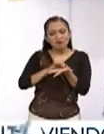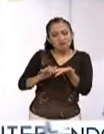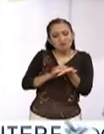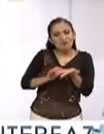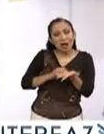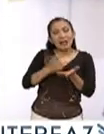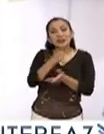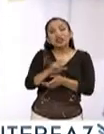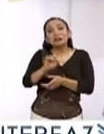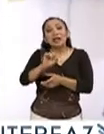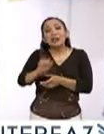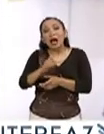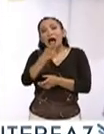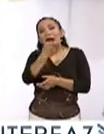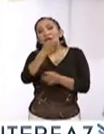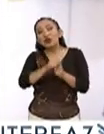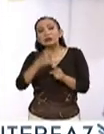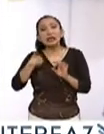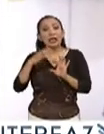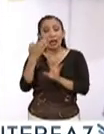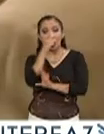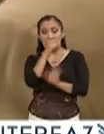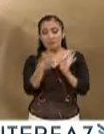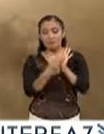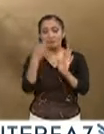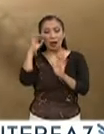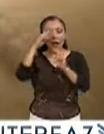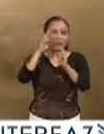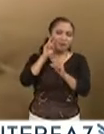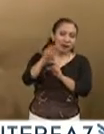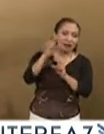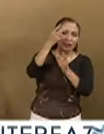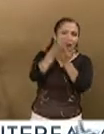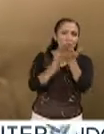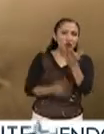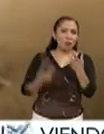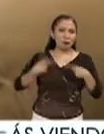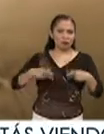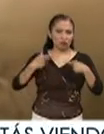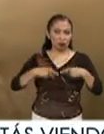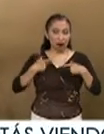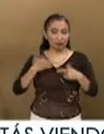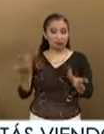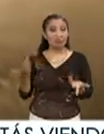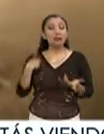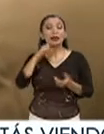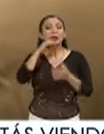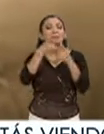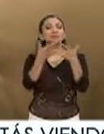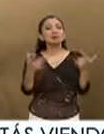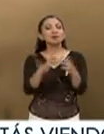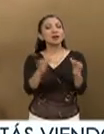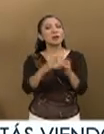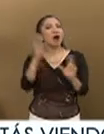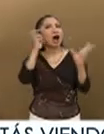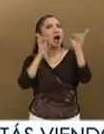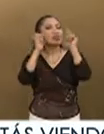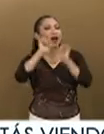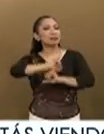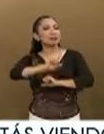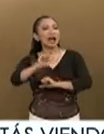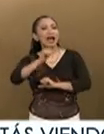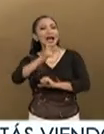en 360 grados y de manera gráfica para el disfrute de todo público, además de ser narrado como audiolibro por la